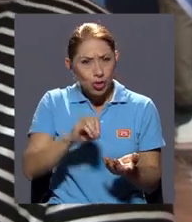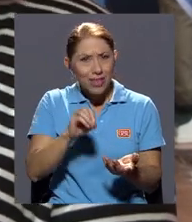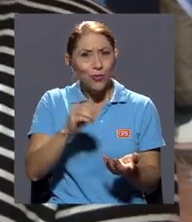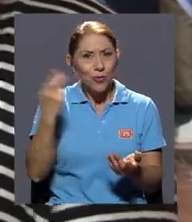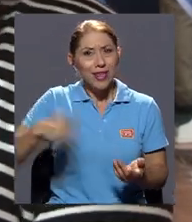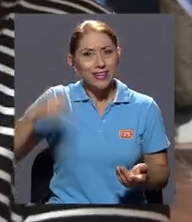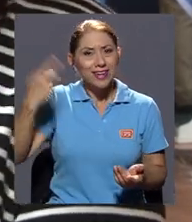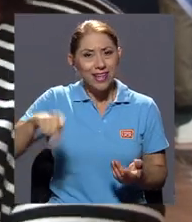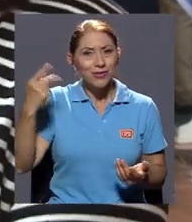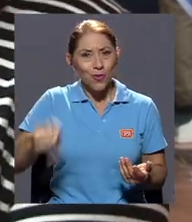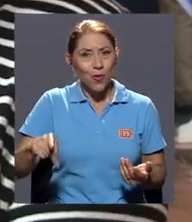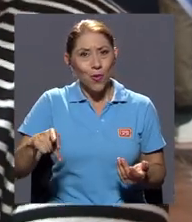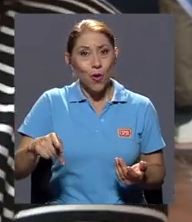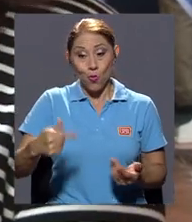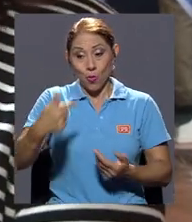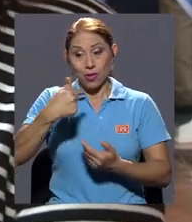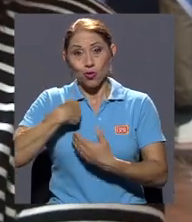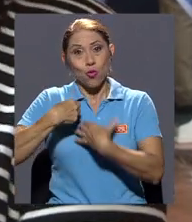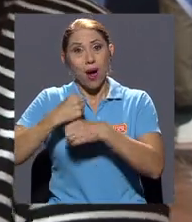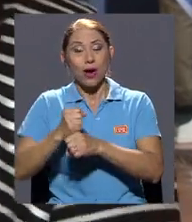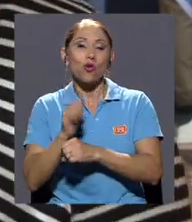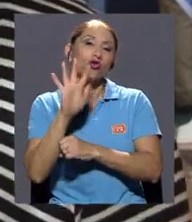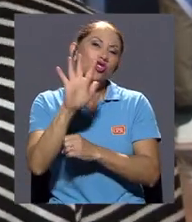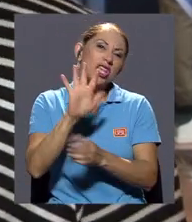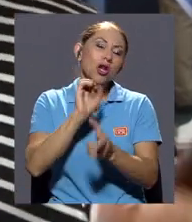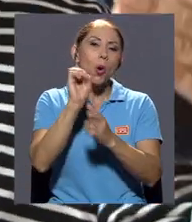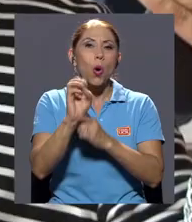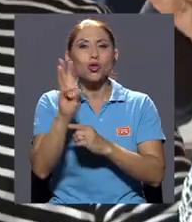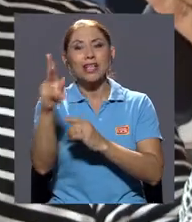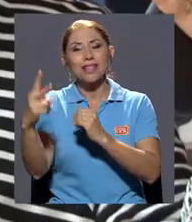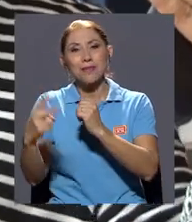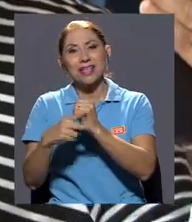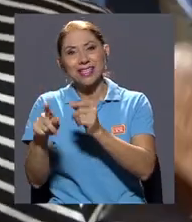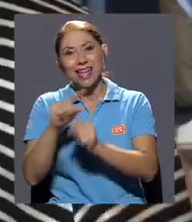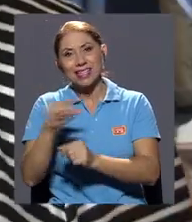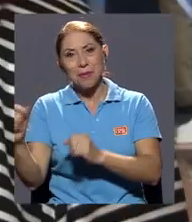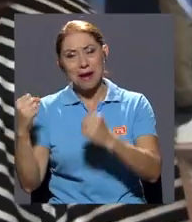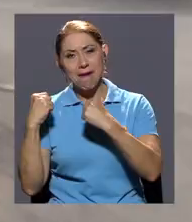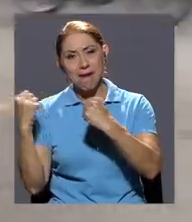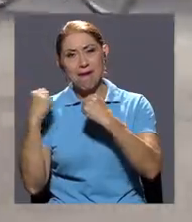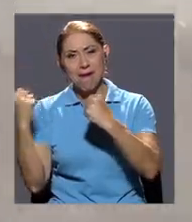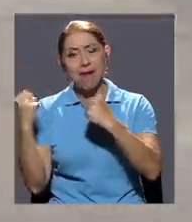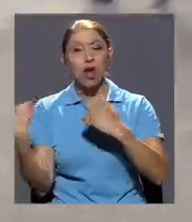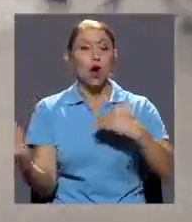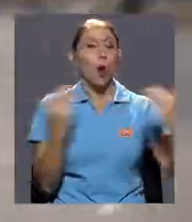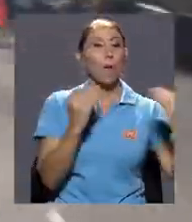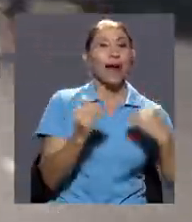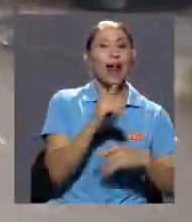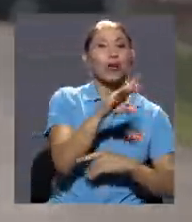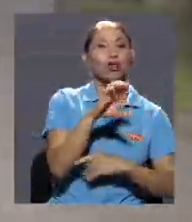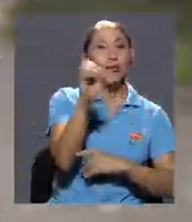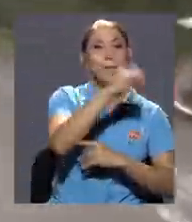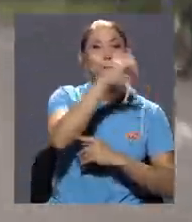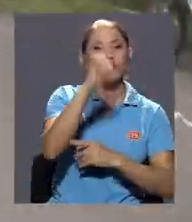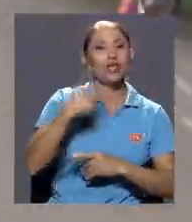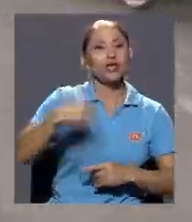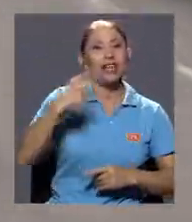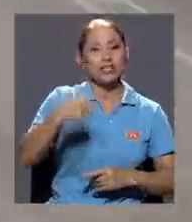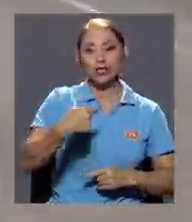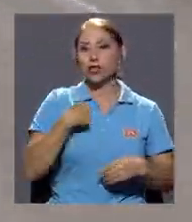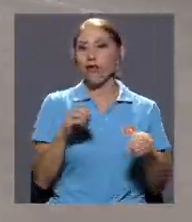riesgo cuando yo hago 5 o 6 veces a la semana comparado con un 100% de riesgo cuando no hago ningún día a la semana